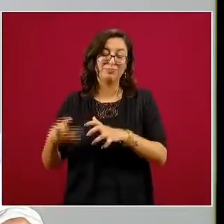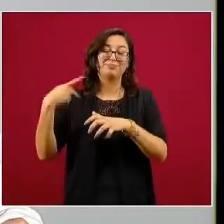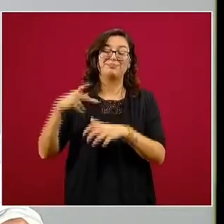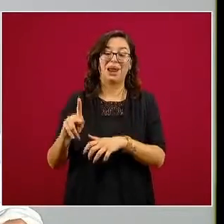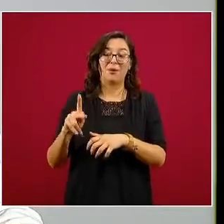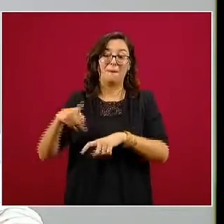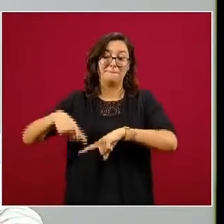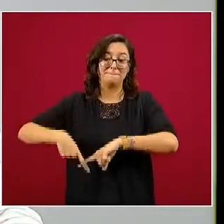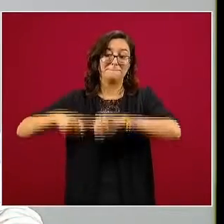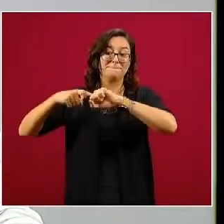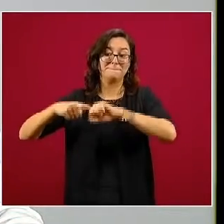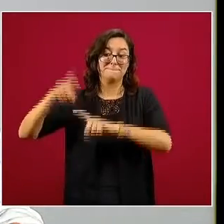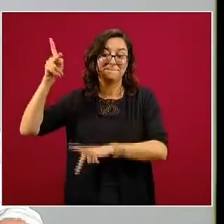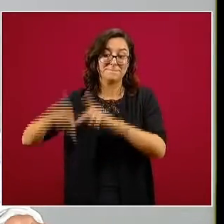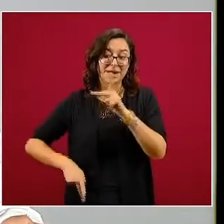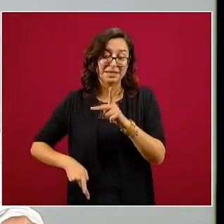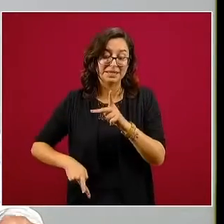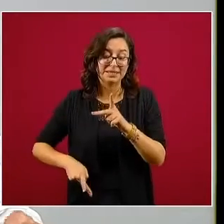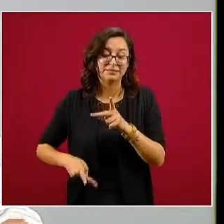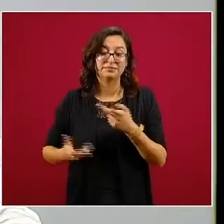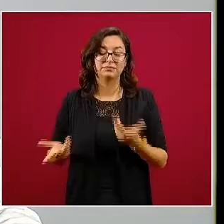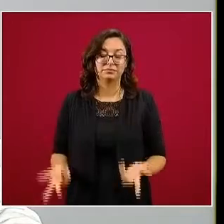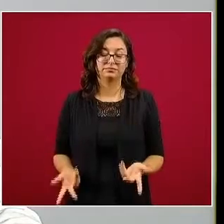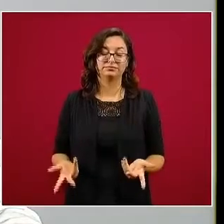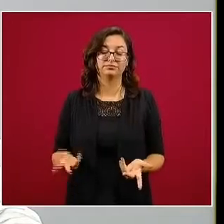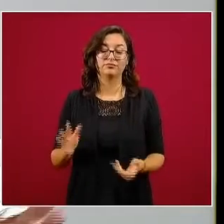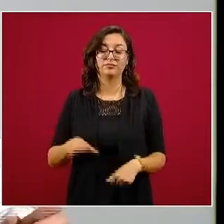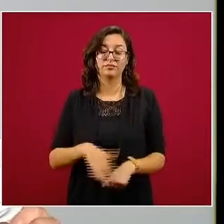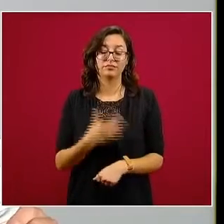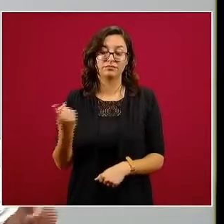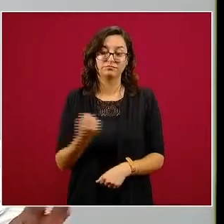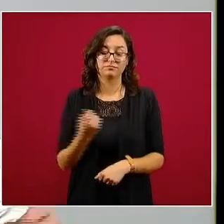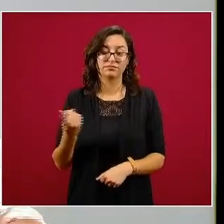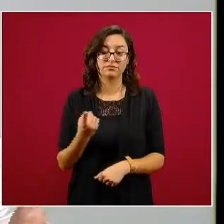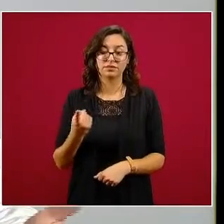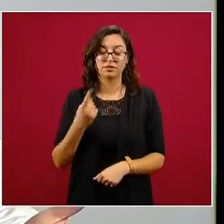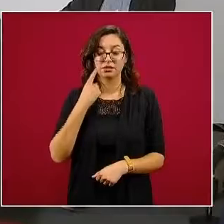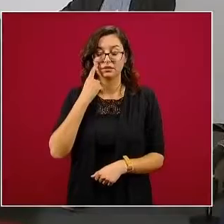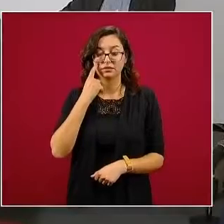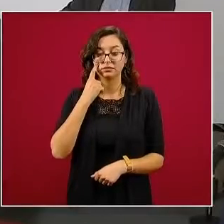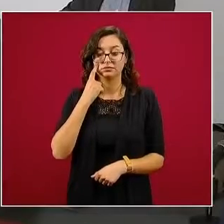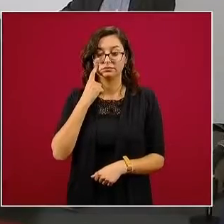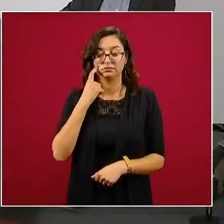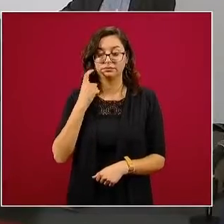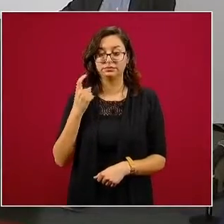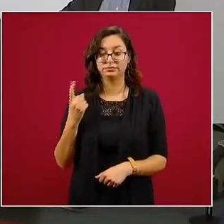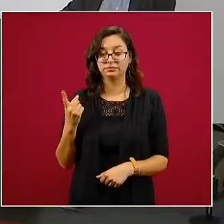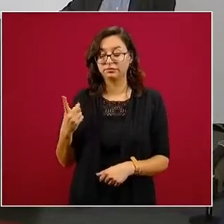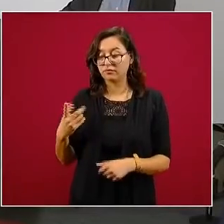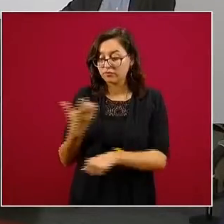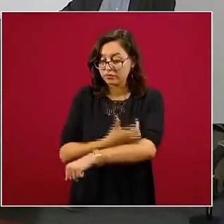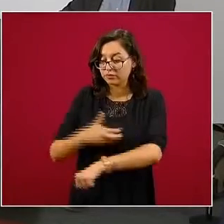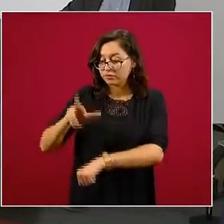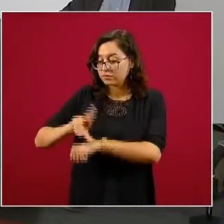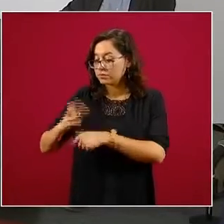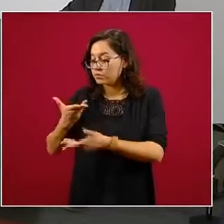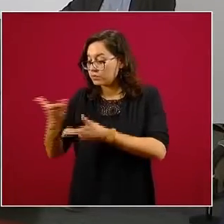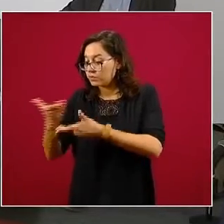para el director del IMSS. Director, me gustaría saber para cuándo van a iniciar los trabajos